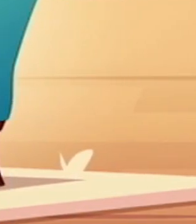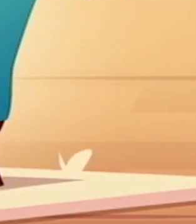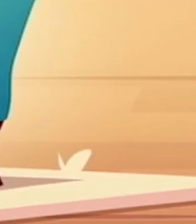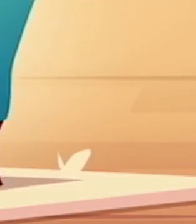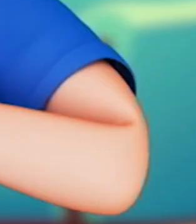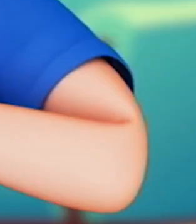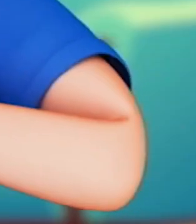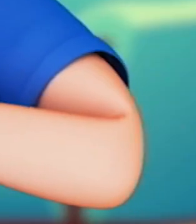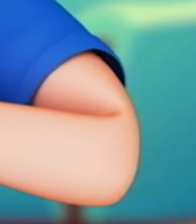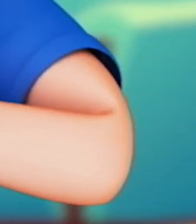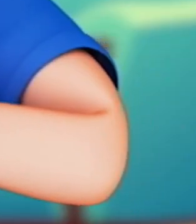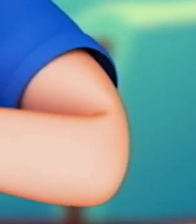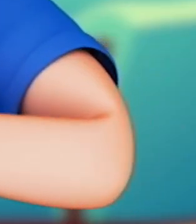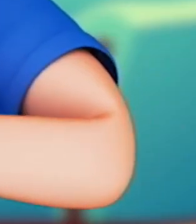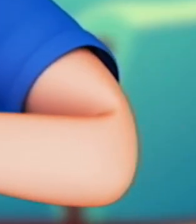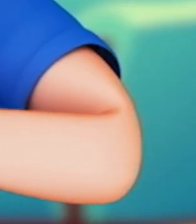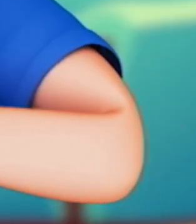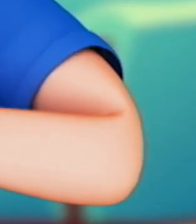en